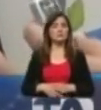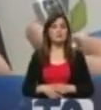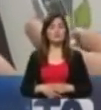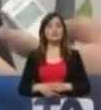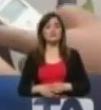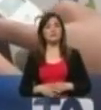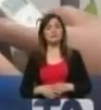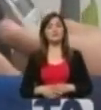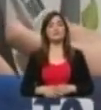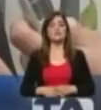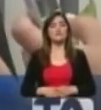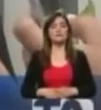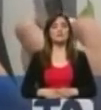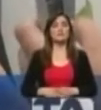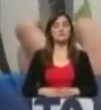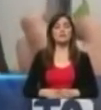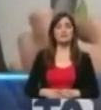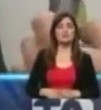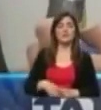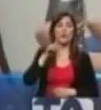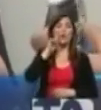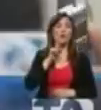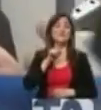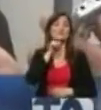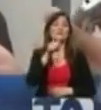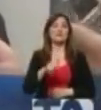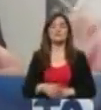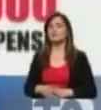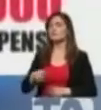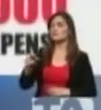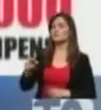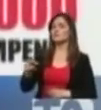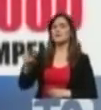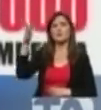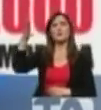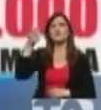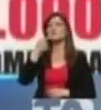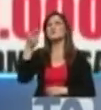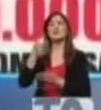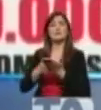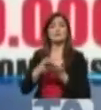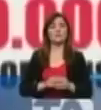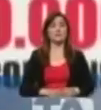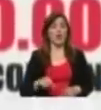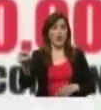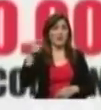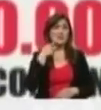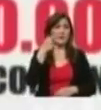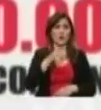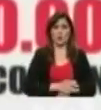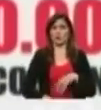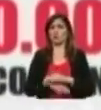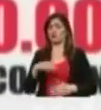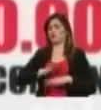asunto, y esto tiene que ser realmente comprobado. ¿Qué dice su defendido? ¿Qué le dice Magallanes? Que es inocente. Yo lo